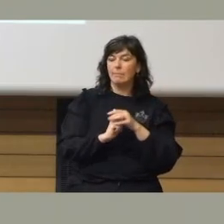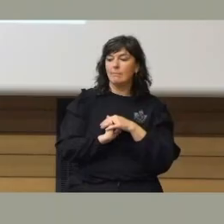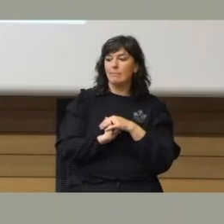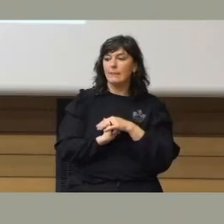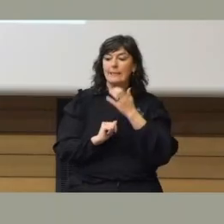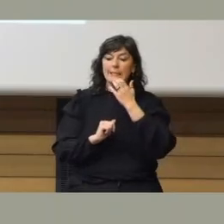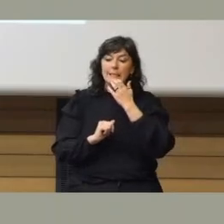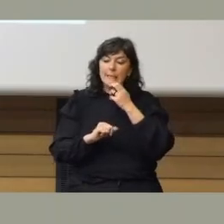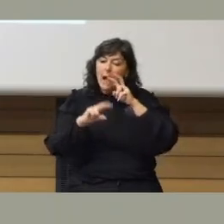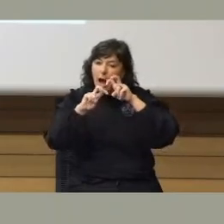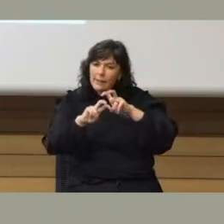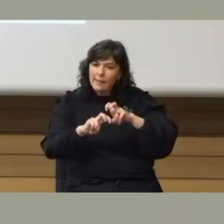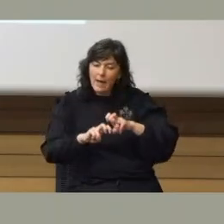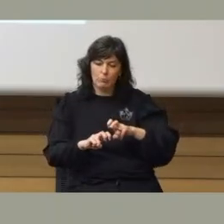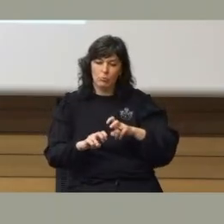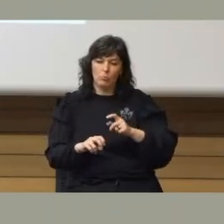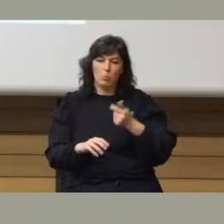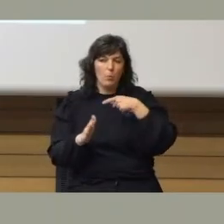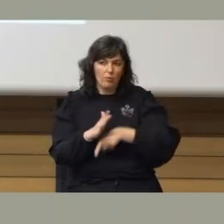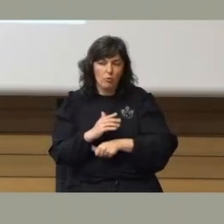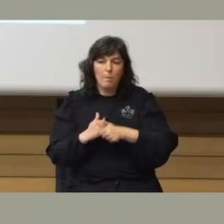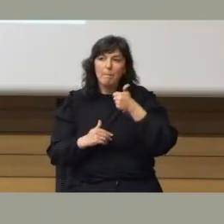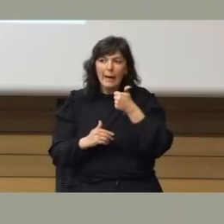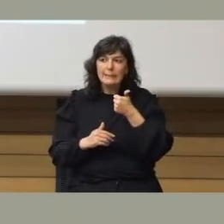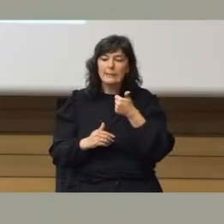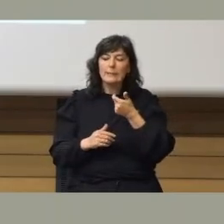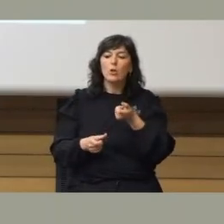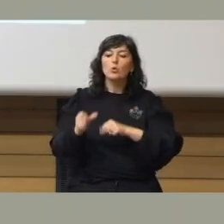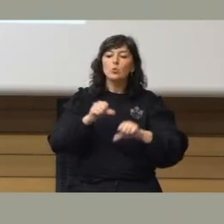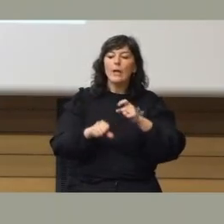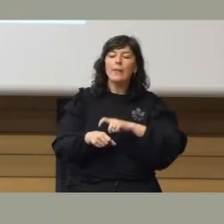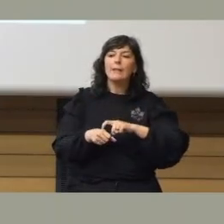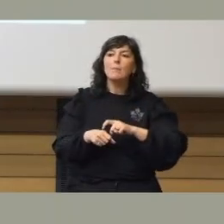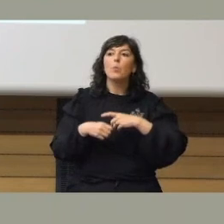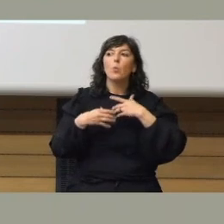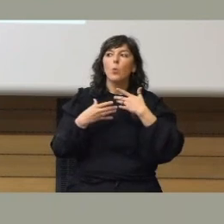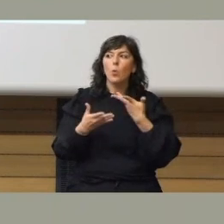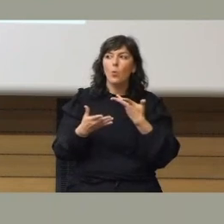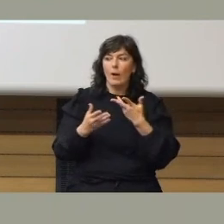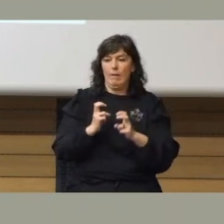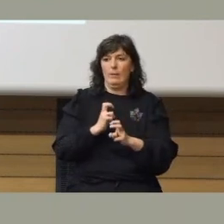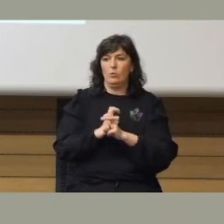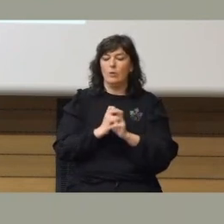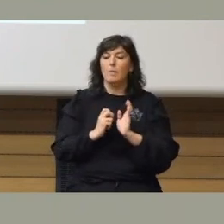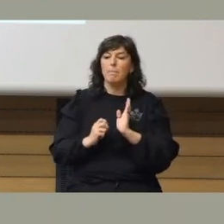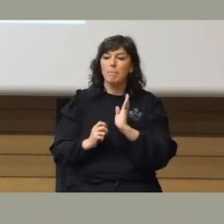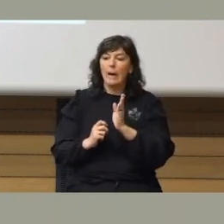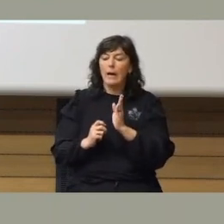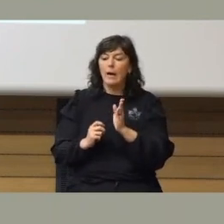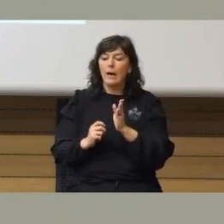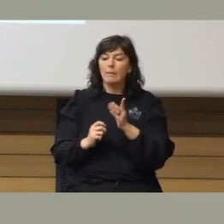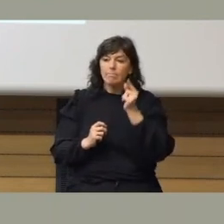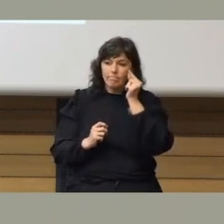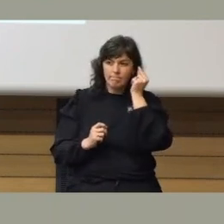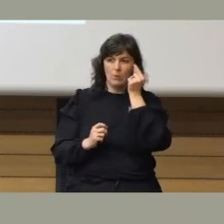Si vamos un poco a analizar un dato más específico, que es el tipo de sustancia que se refiere a la intoxicación, nos damos cuenta que todos